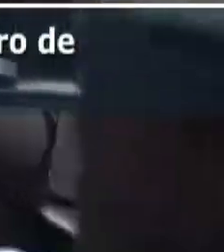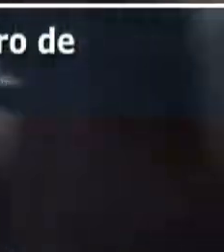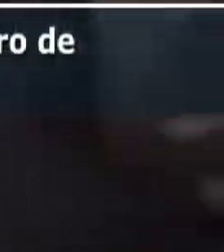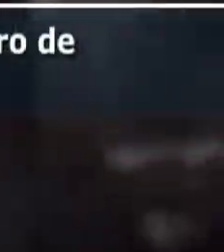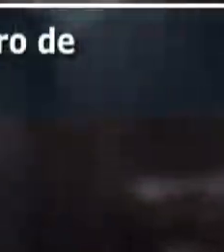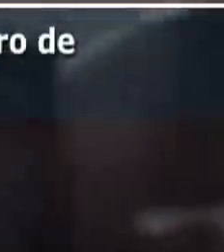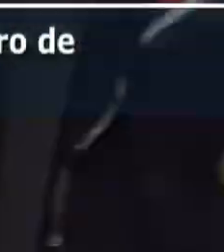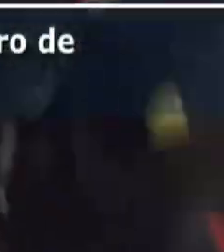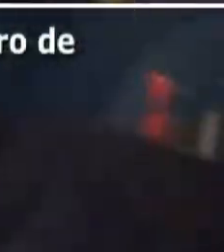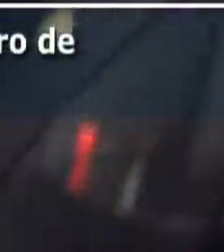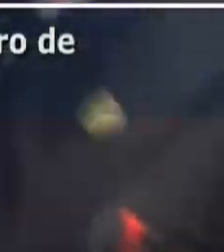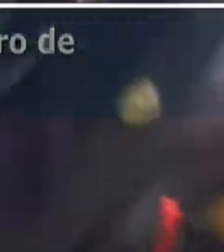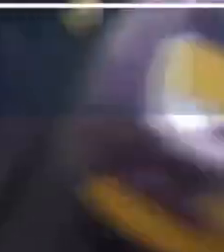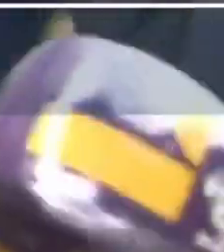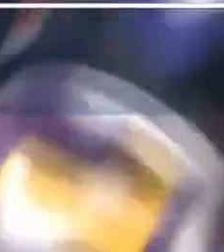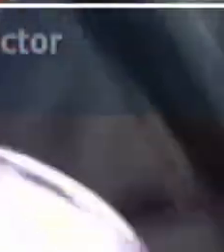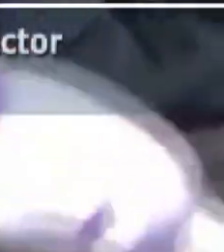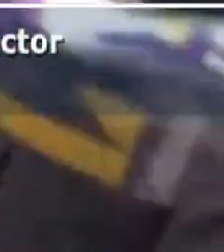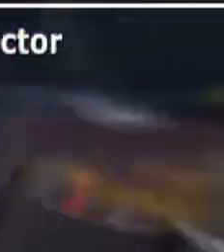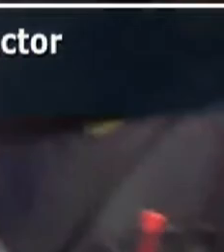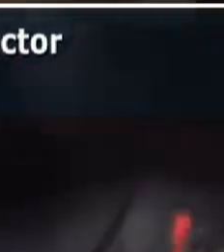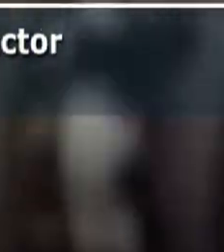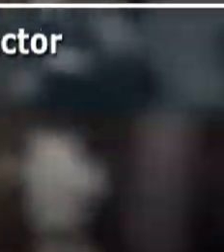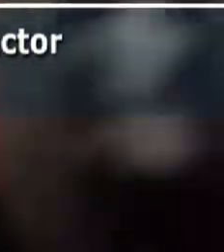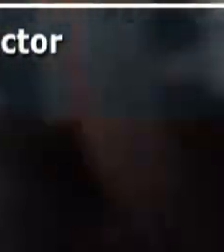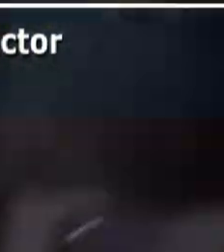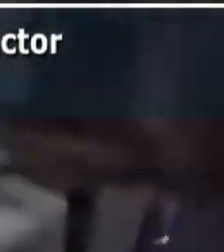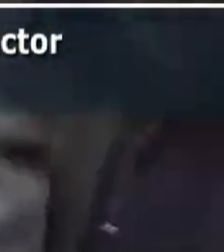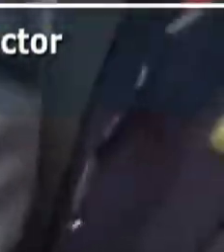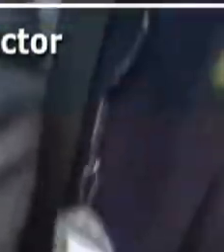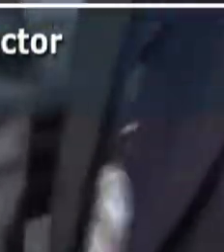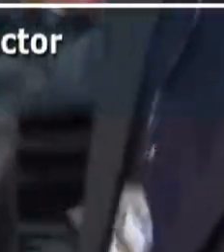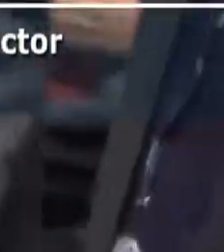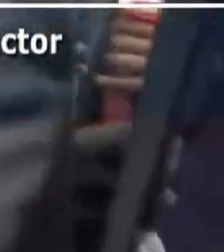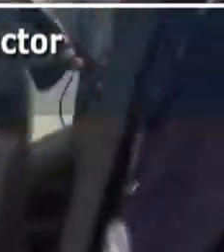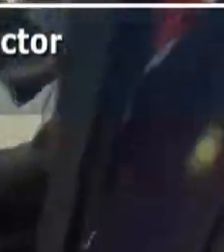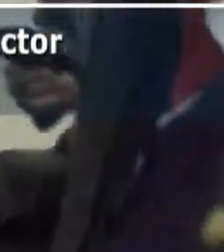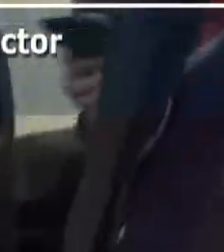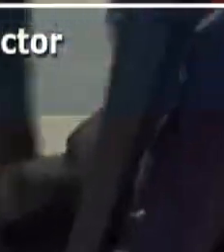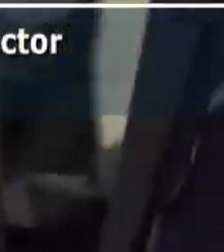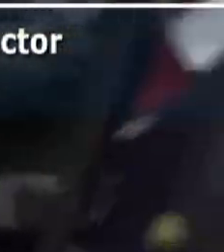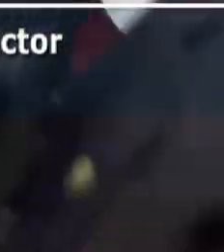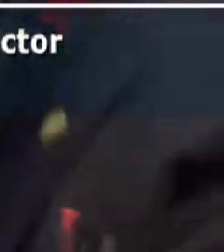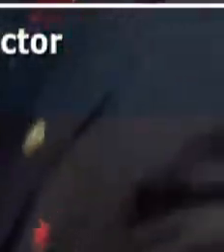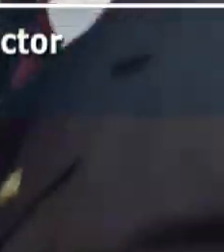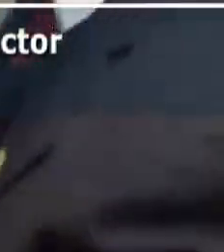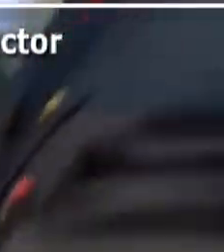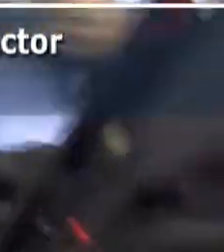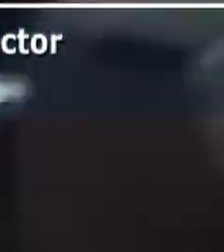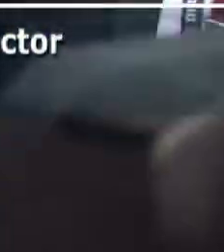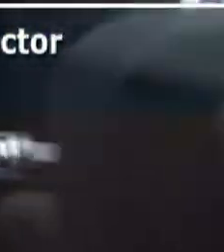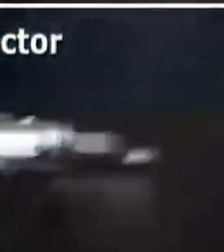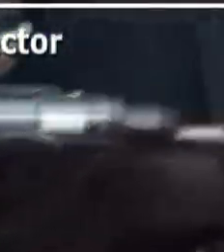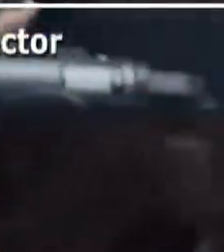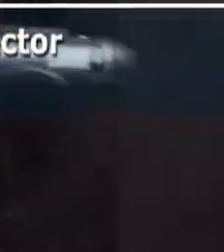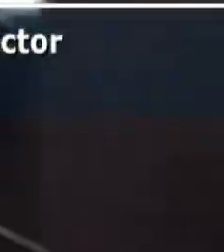Villido, Paikunaban, Juñuy Canacunco, Rima Nacunangupa, Chay Villacuiban, Jucu Yacuicunaban, cotrimuna canja.